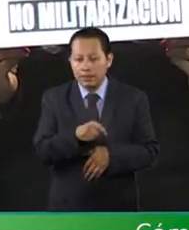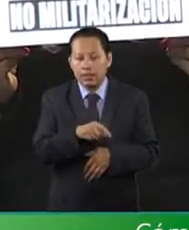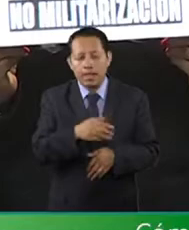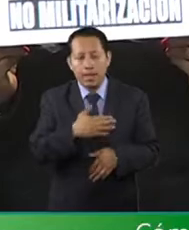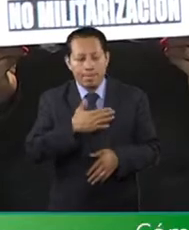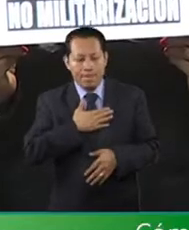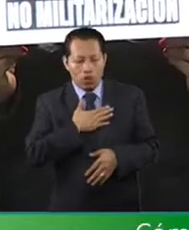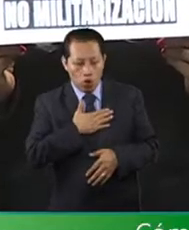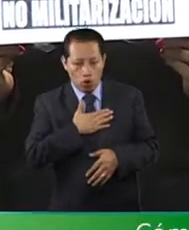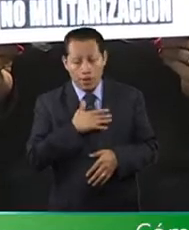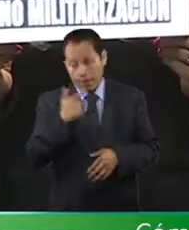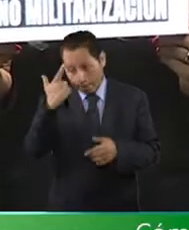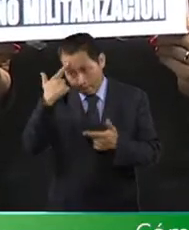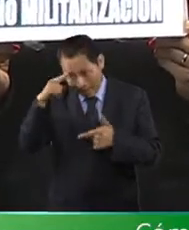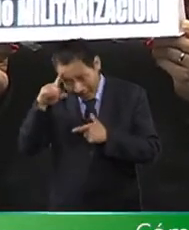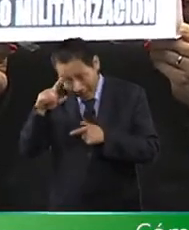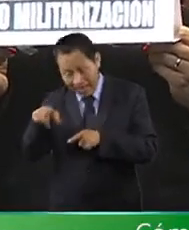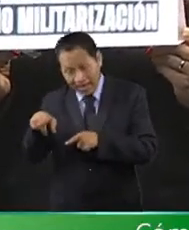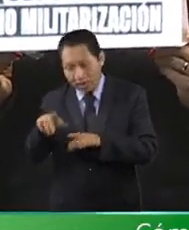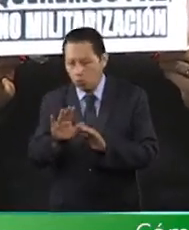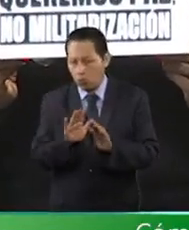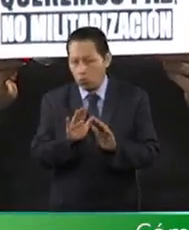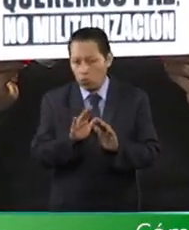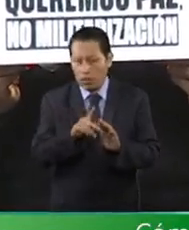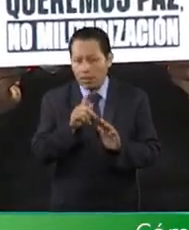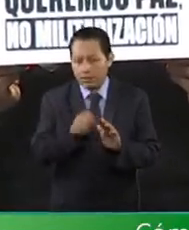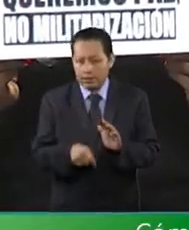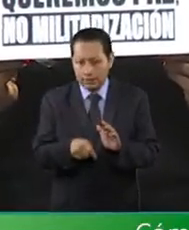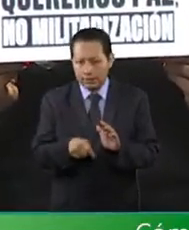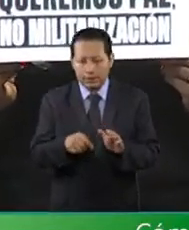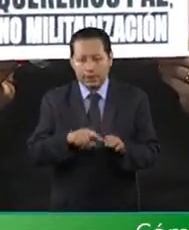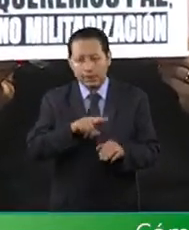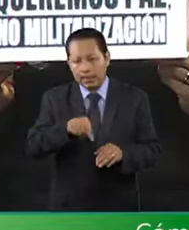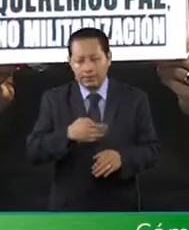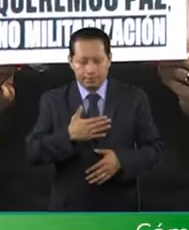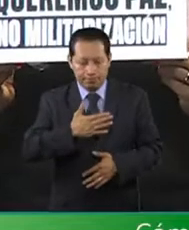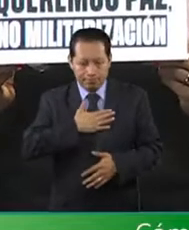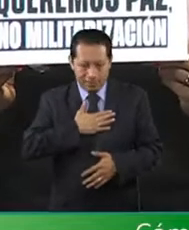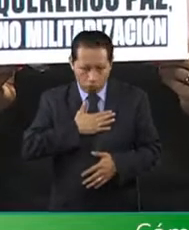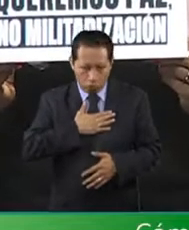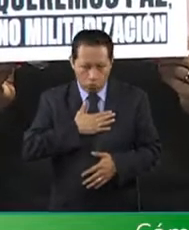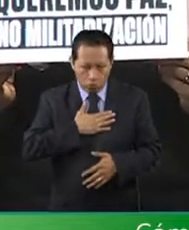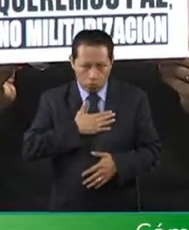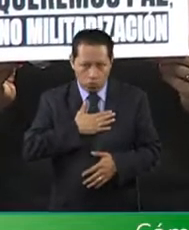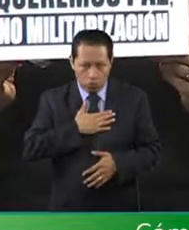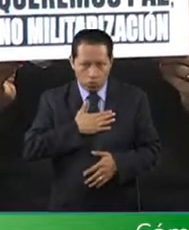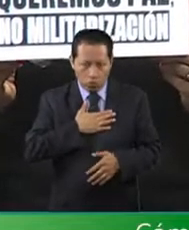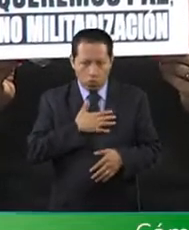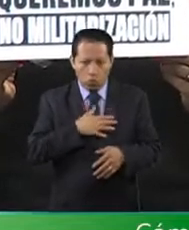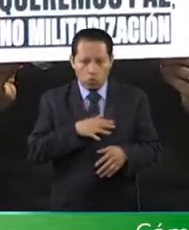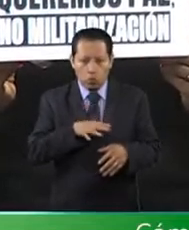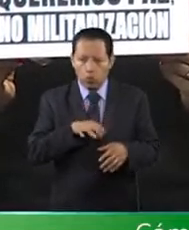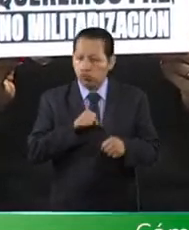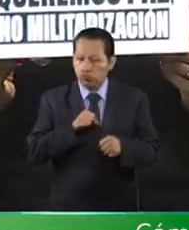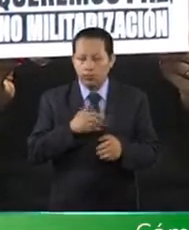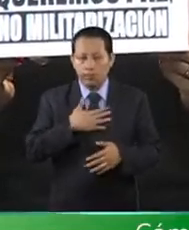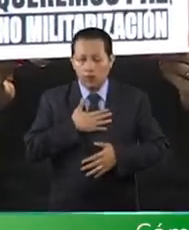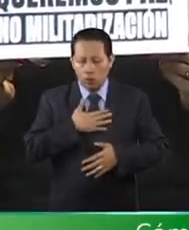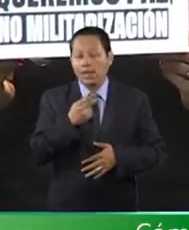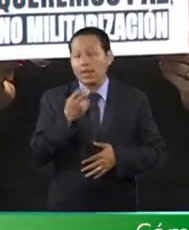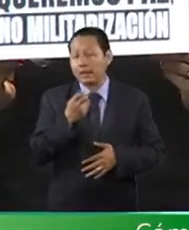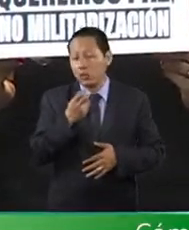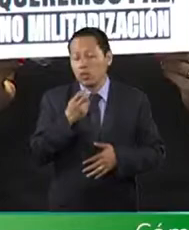la marina no es de nadie que venga de otro lado es mío Esta es la confesión que están